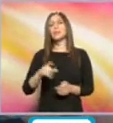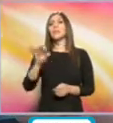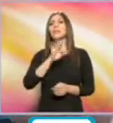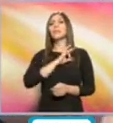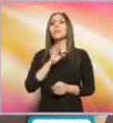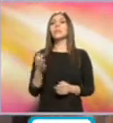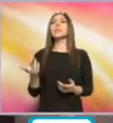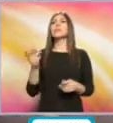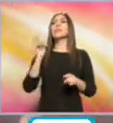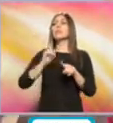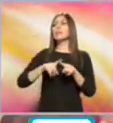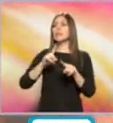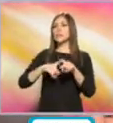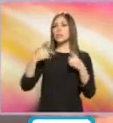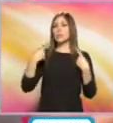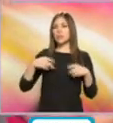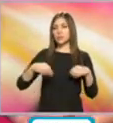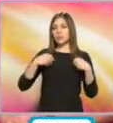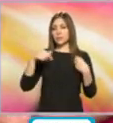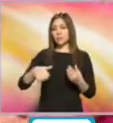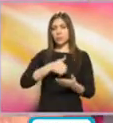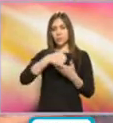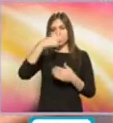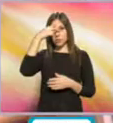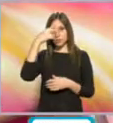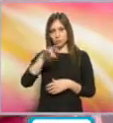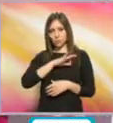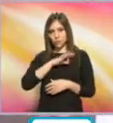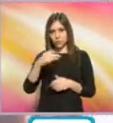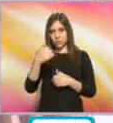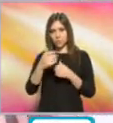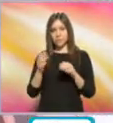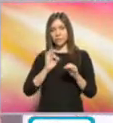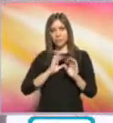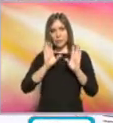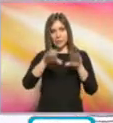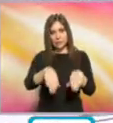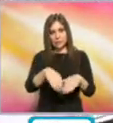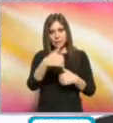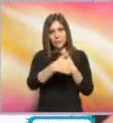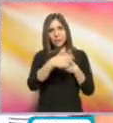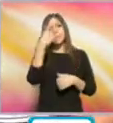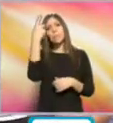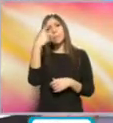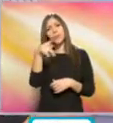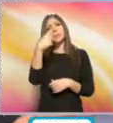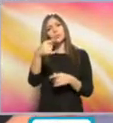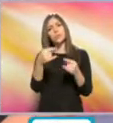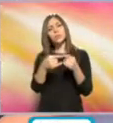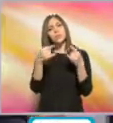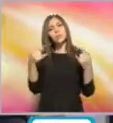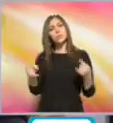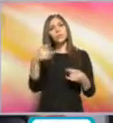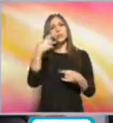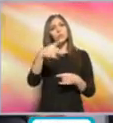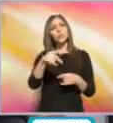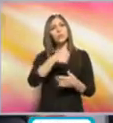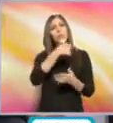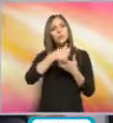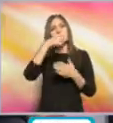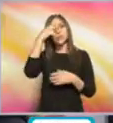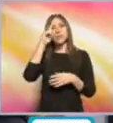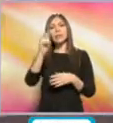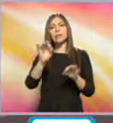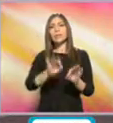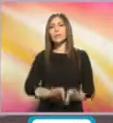participa quienes sean residentes de la Ciudad de México, pero además que la historia, que la Ciudad de México sea parte fundamental de la